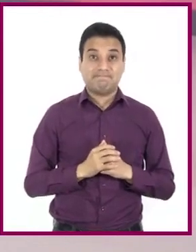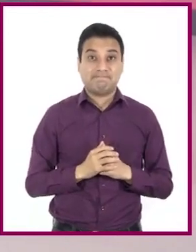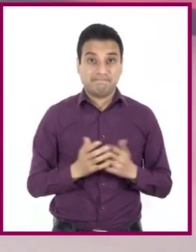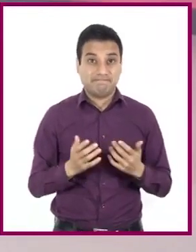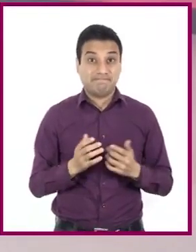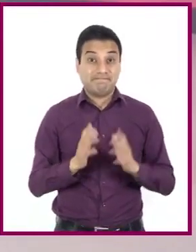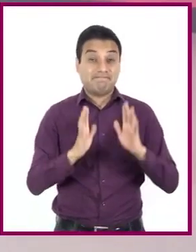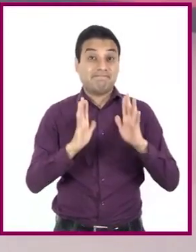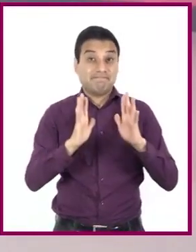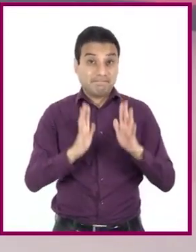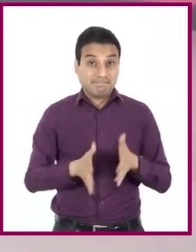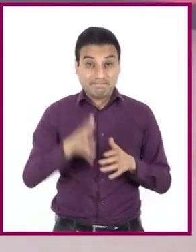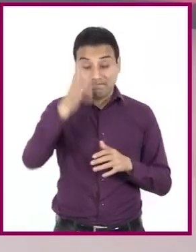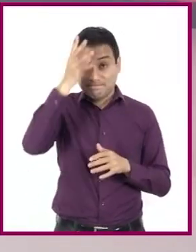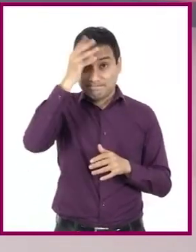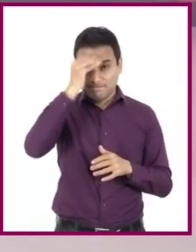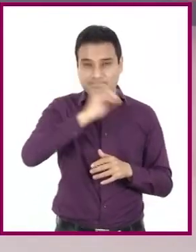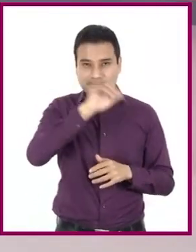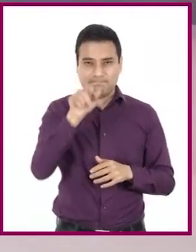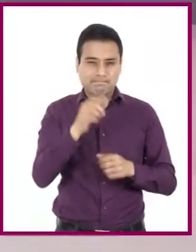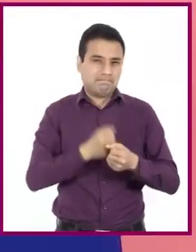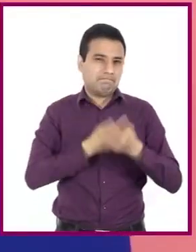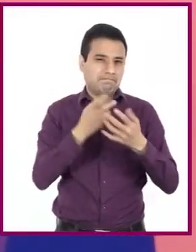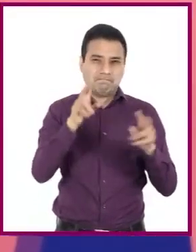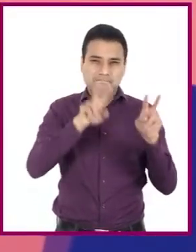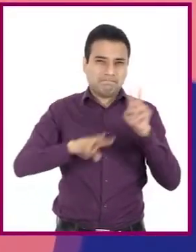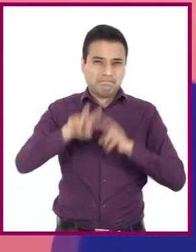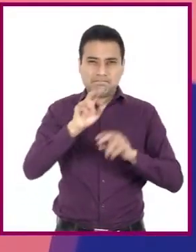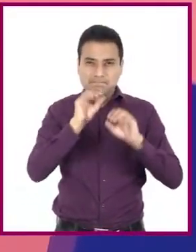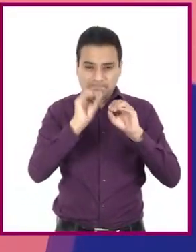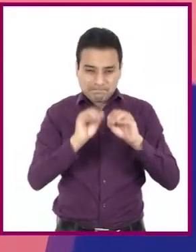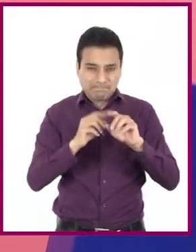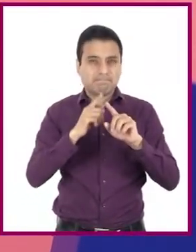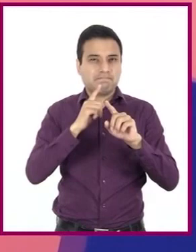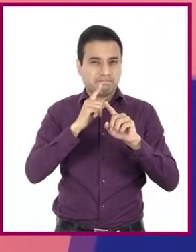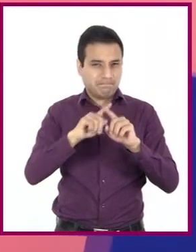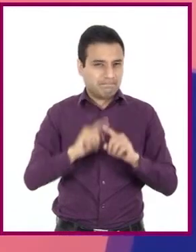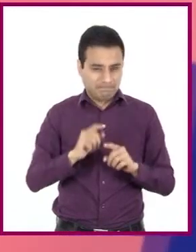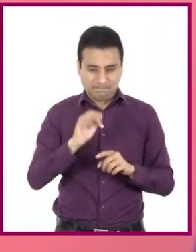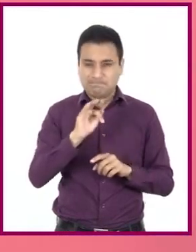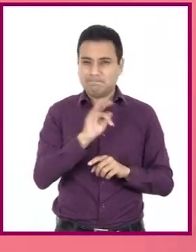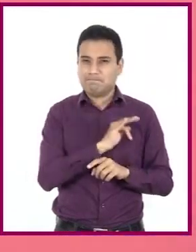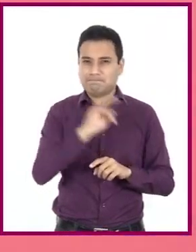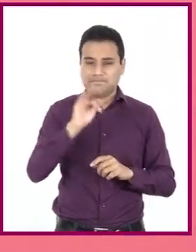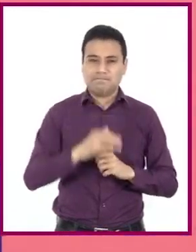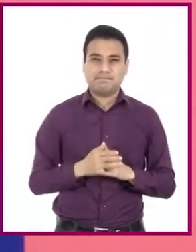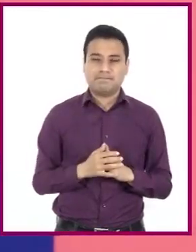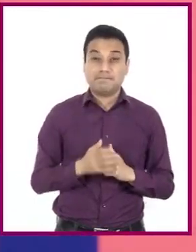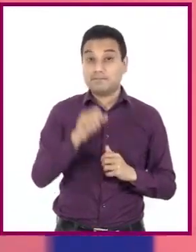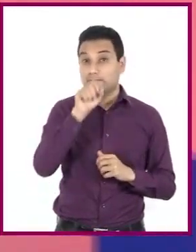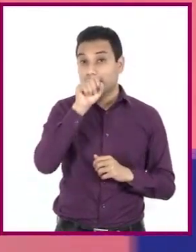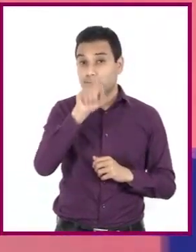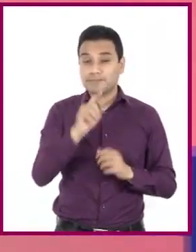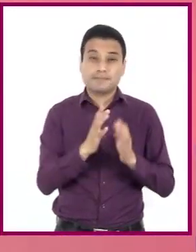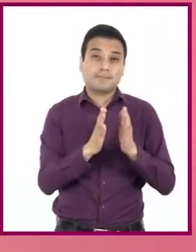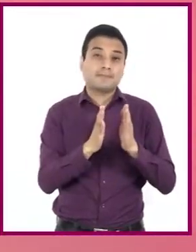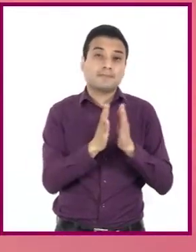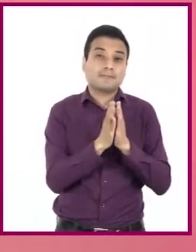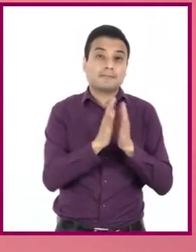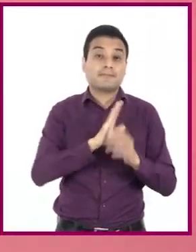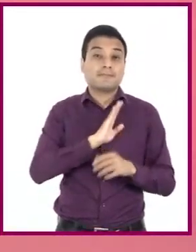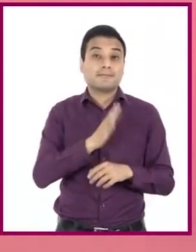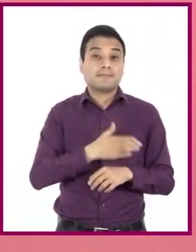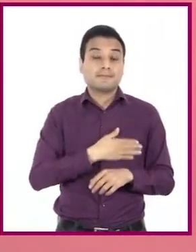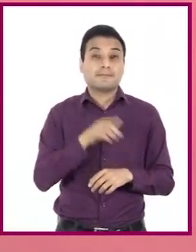ahora pueden realizar diversos tipos de poemas visuales y tener sus propias creaciones. Además, pueden buscar en su libro de texto de